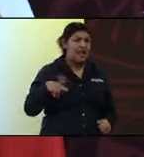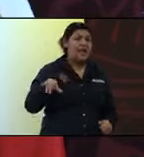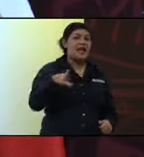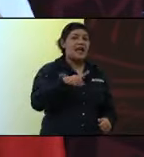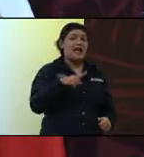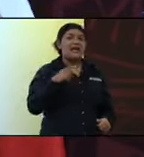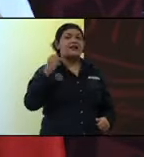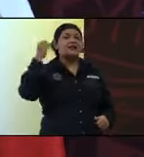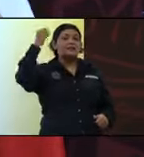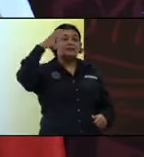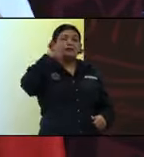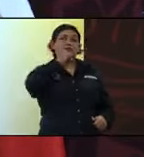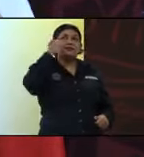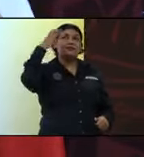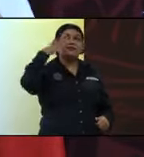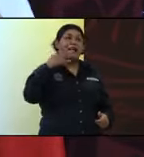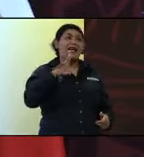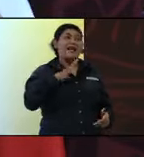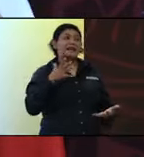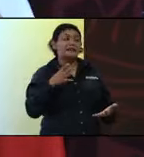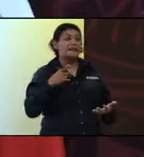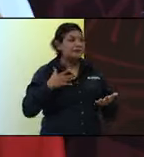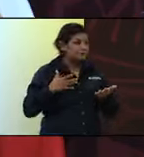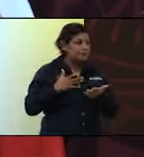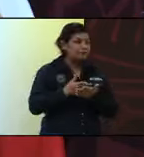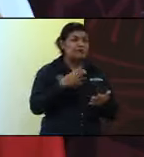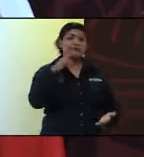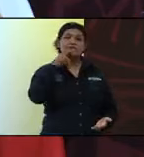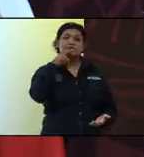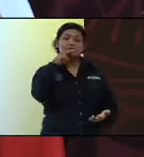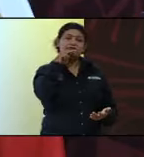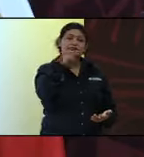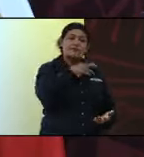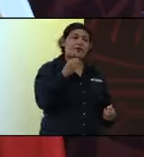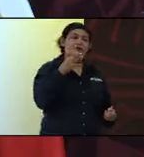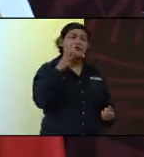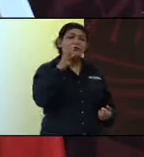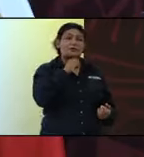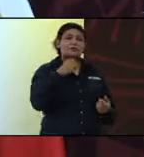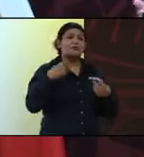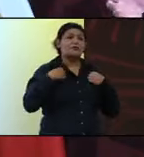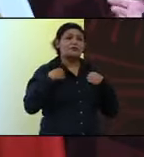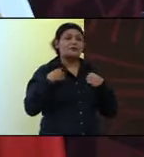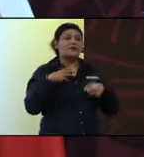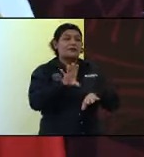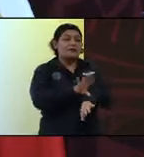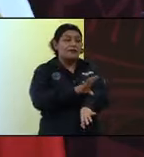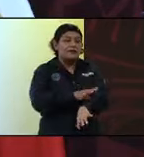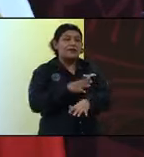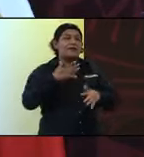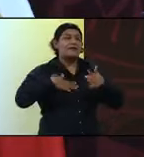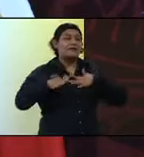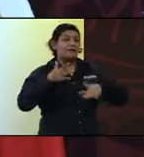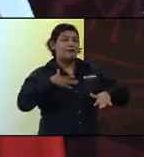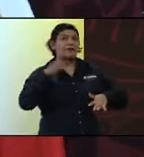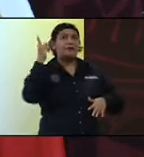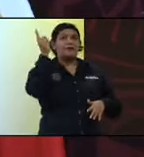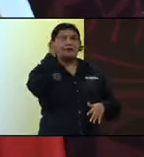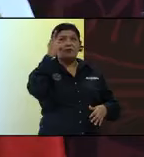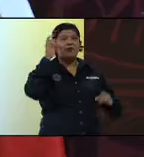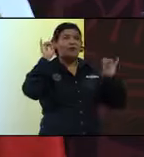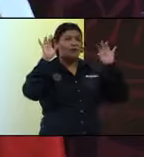de insolación, pues acudan ahí con nosotros al DIF de inmediato. Si hay mucho sudor, palidez, calambres, cansancio, debilidad, mareo, desmayo, dolor